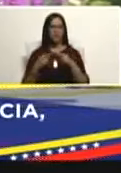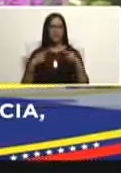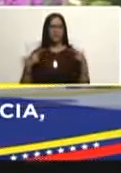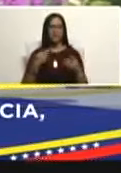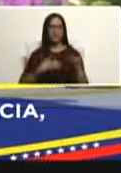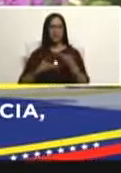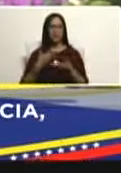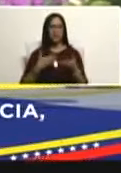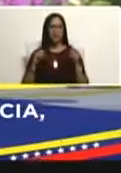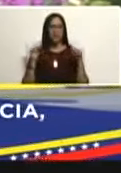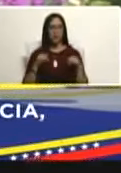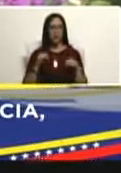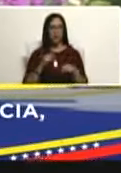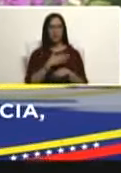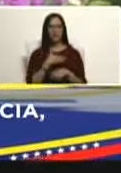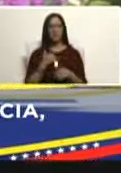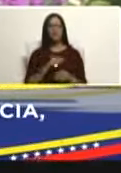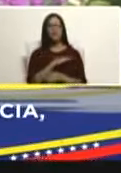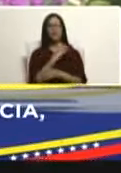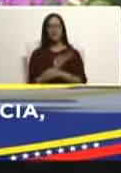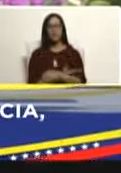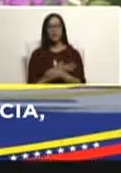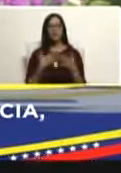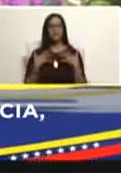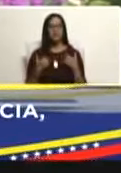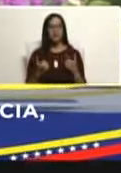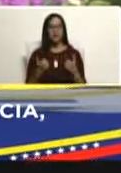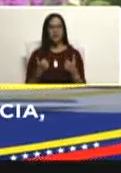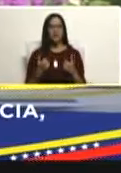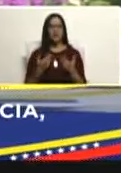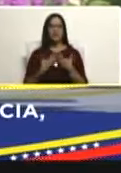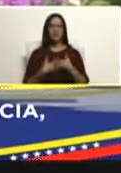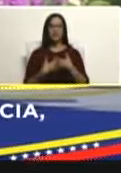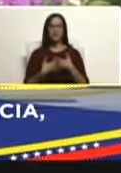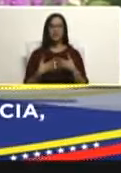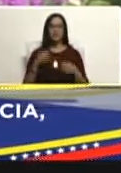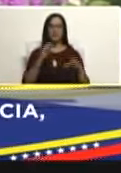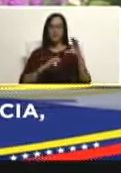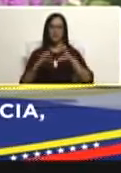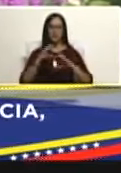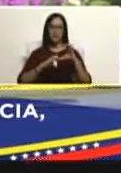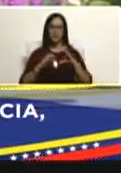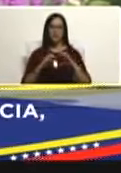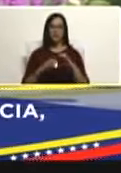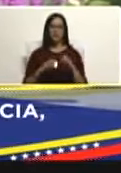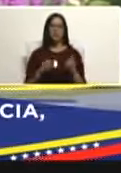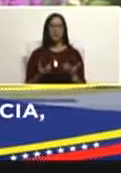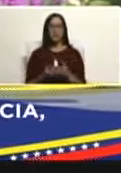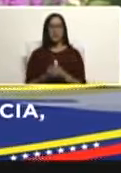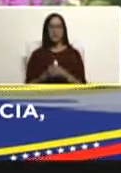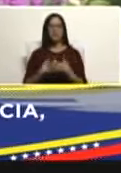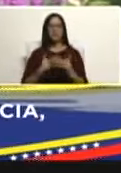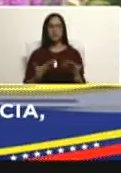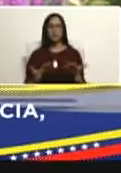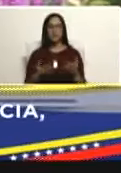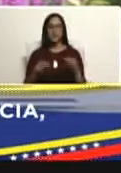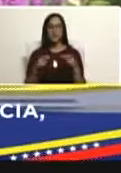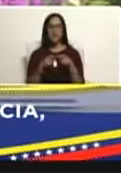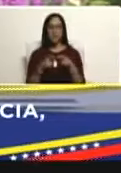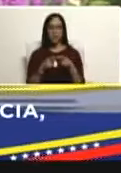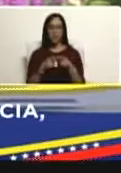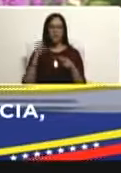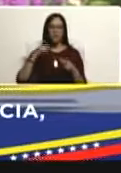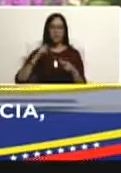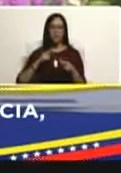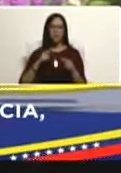intercambio. Con esto queremos fortalecer y recuperar la infraestructura científica, la dotación y el equipamiento necesario para que las agendas